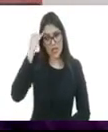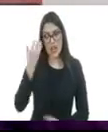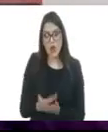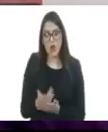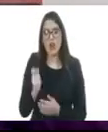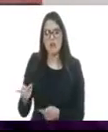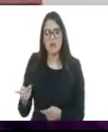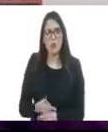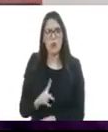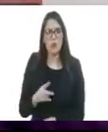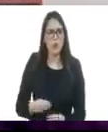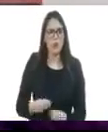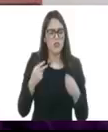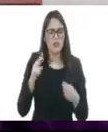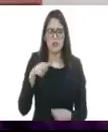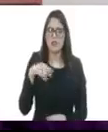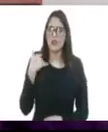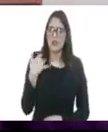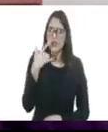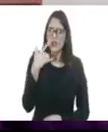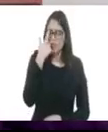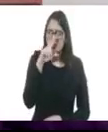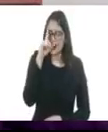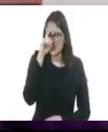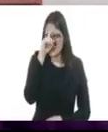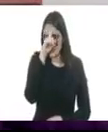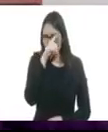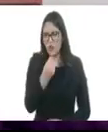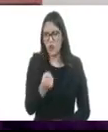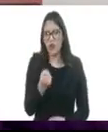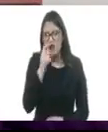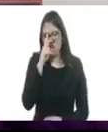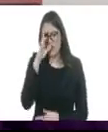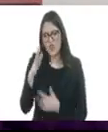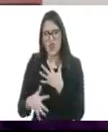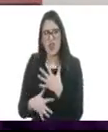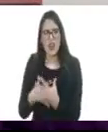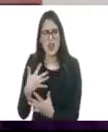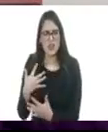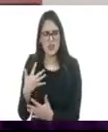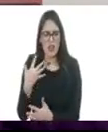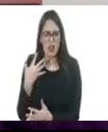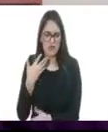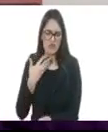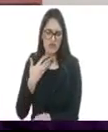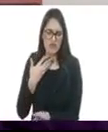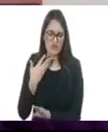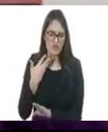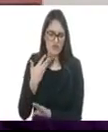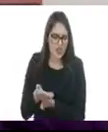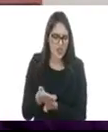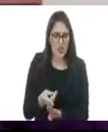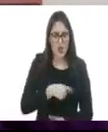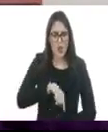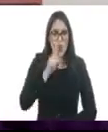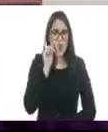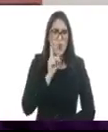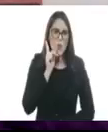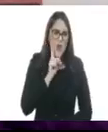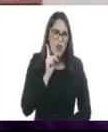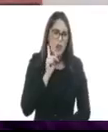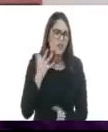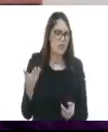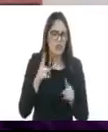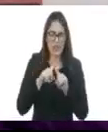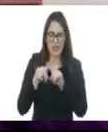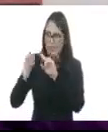dura, ¿no? Por los niveles de violencia y bueno, en muchos temas en